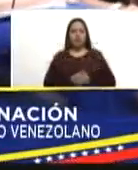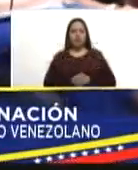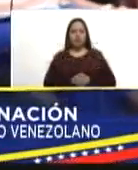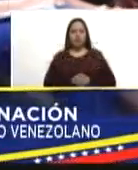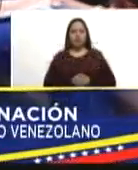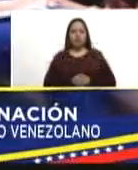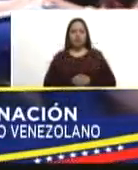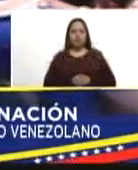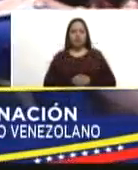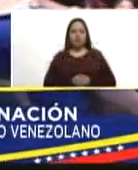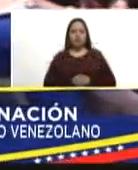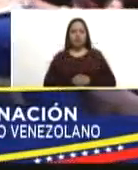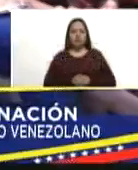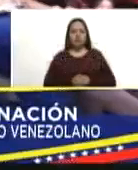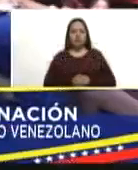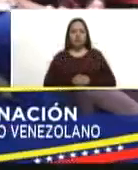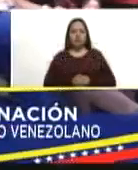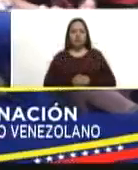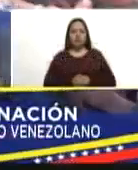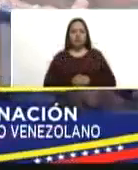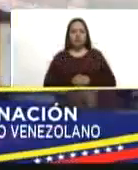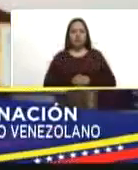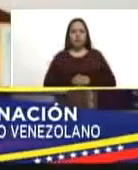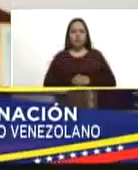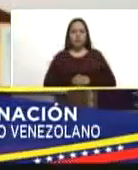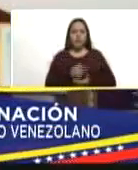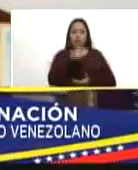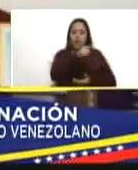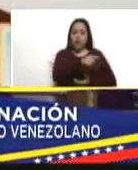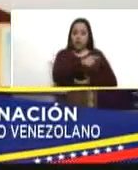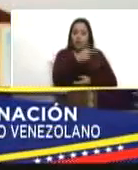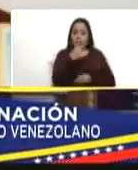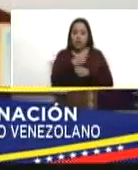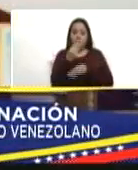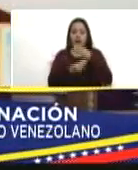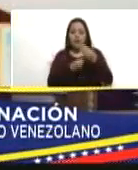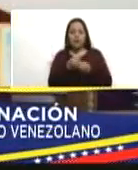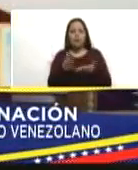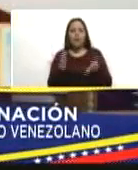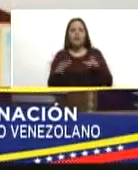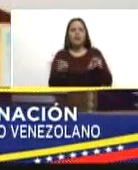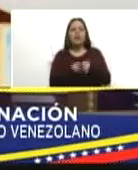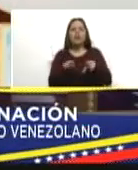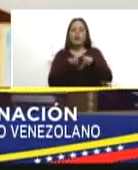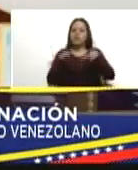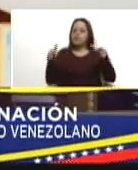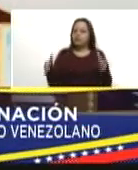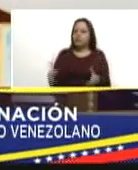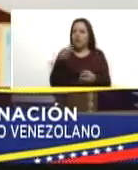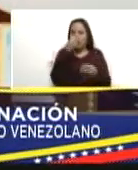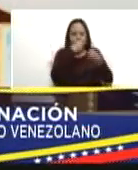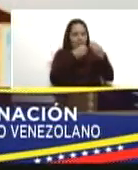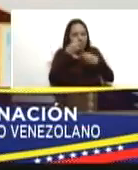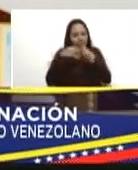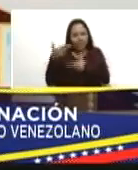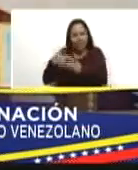laboratorios esta comparecencia la deberíamos hacer tipo picnic